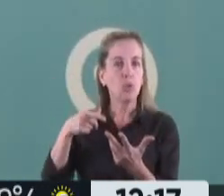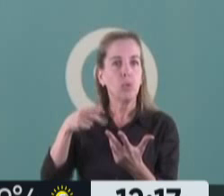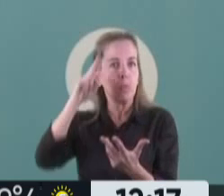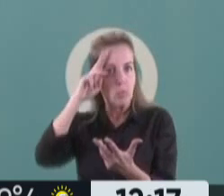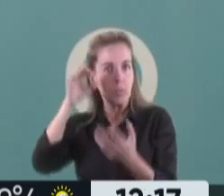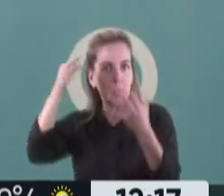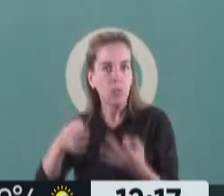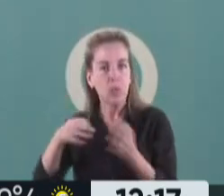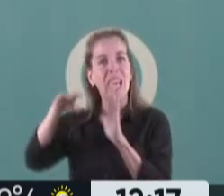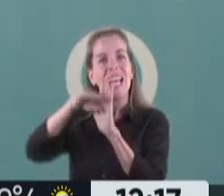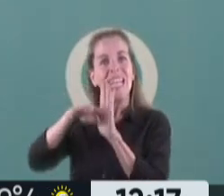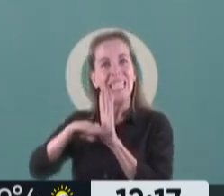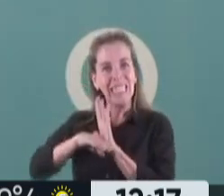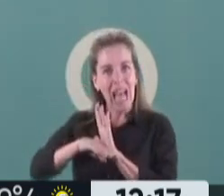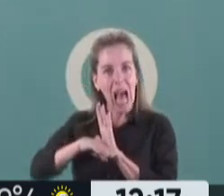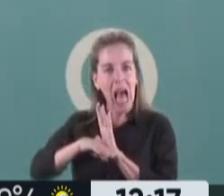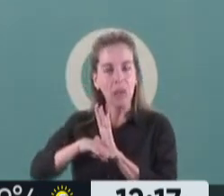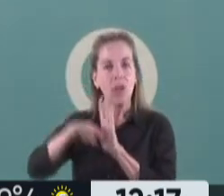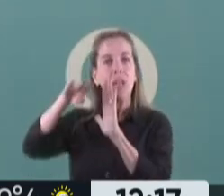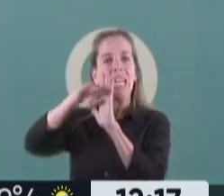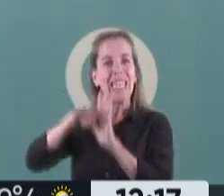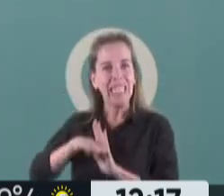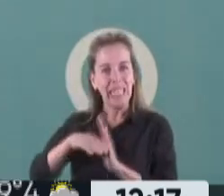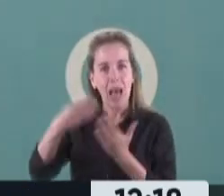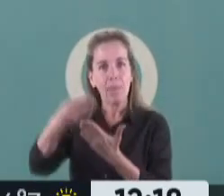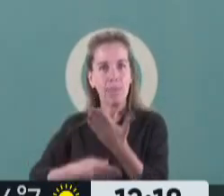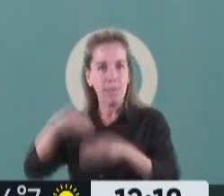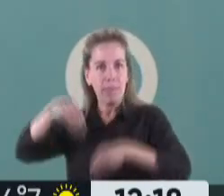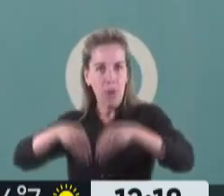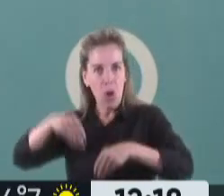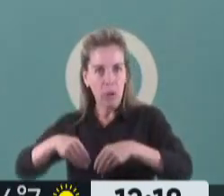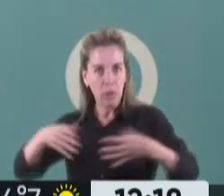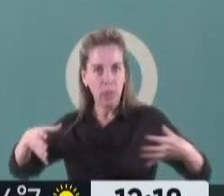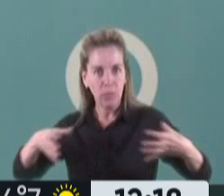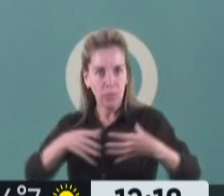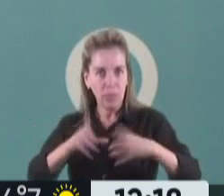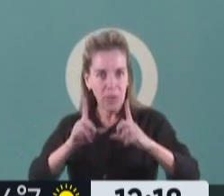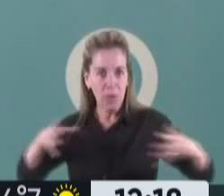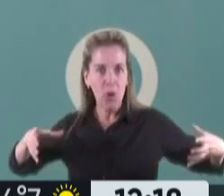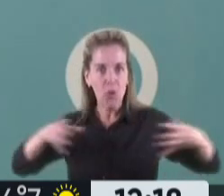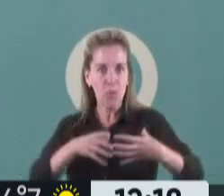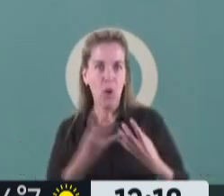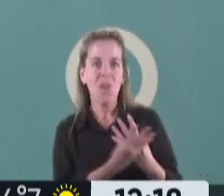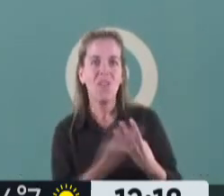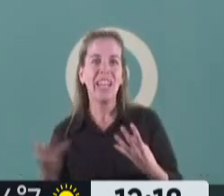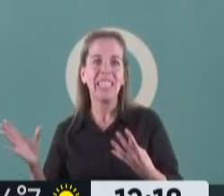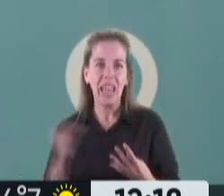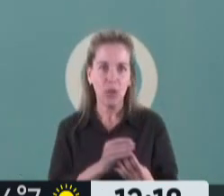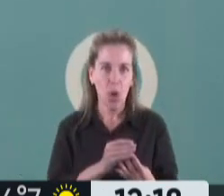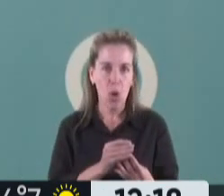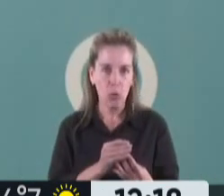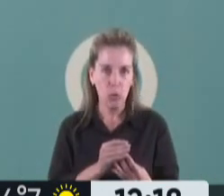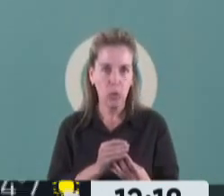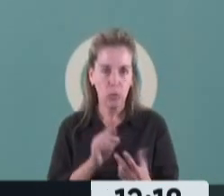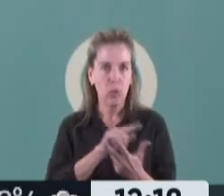lista de síntesis, una fórmula de síntesis, una fórmula mayoritaria dentro del Frente de Todos, y eso creo